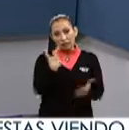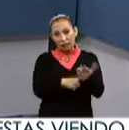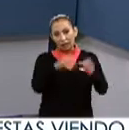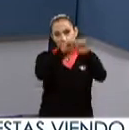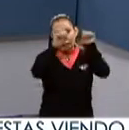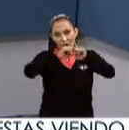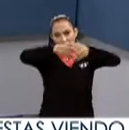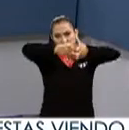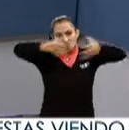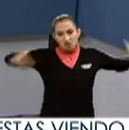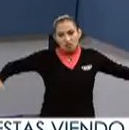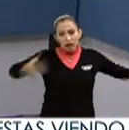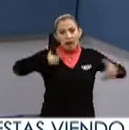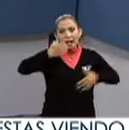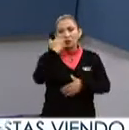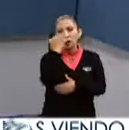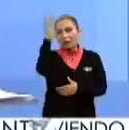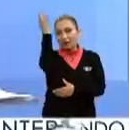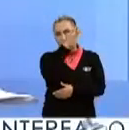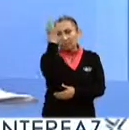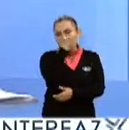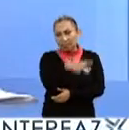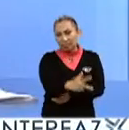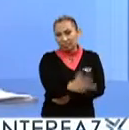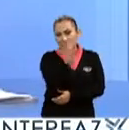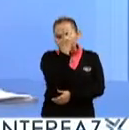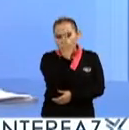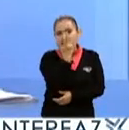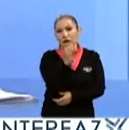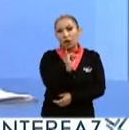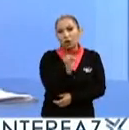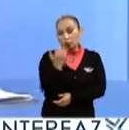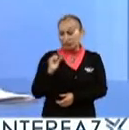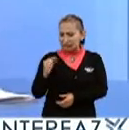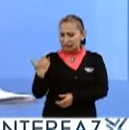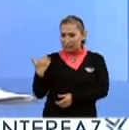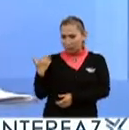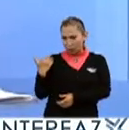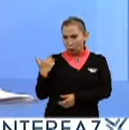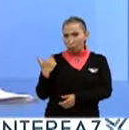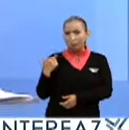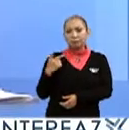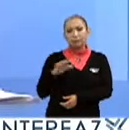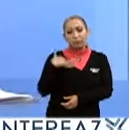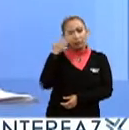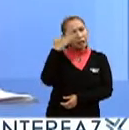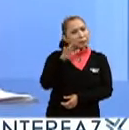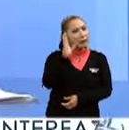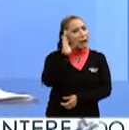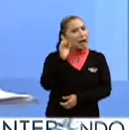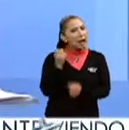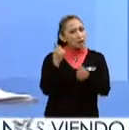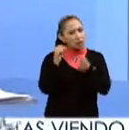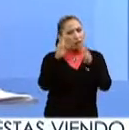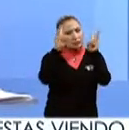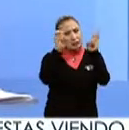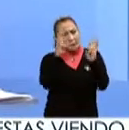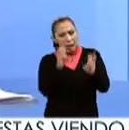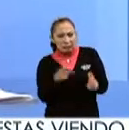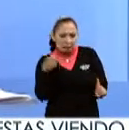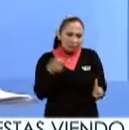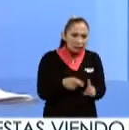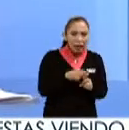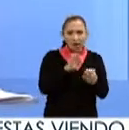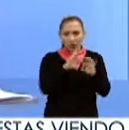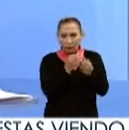aula magna de la Facultad de Filosofía el 13 de junio, hace poco, y tengo entendido que hubieron varios ejes temáticos, ¿no? Los